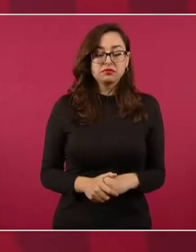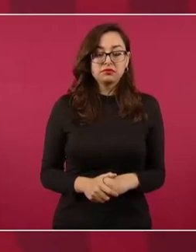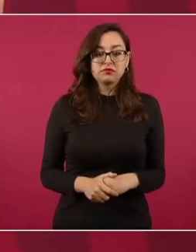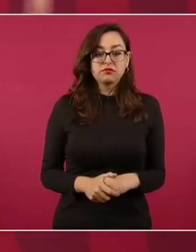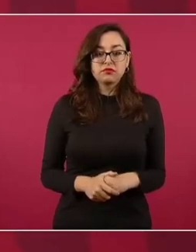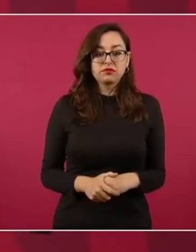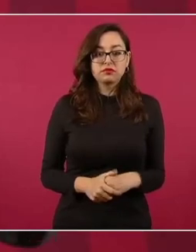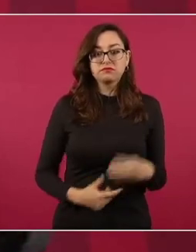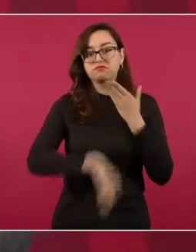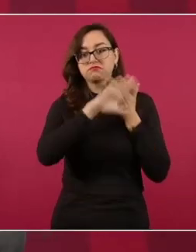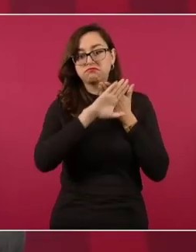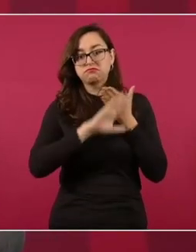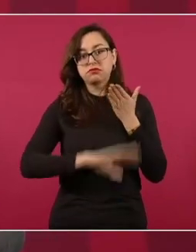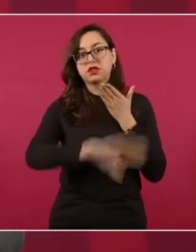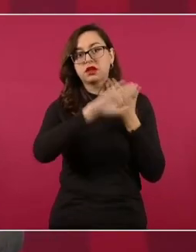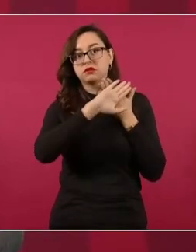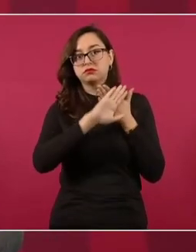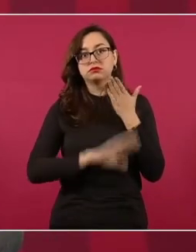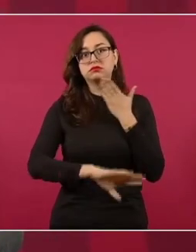Todo es guerra sucia,